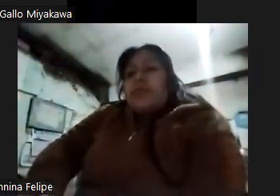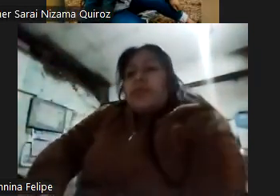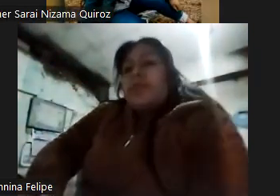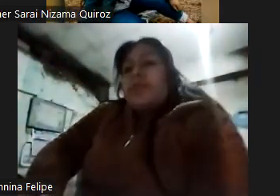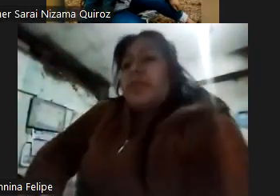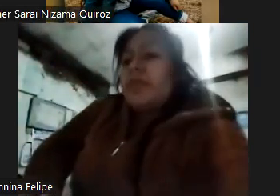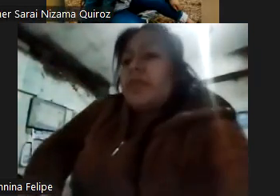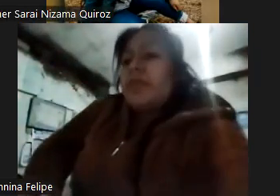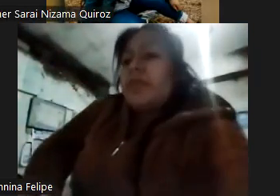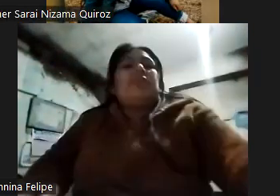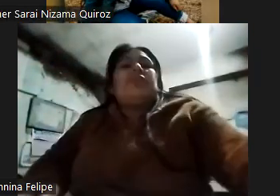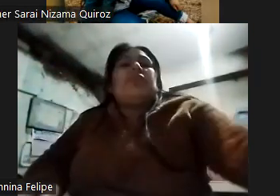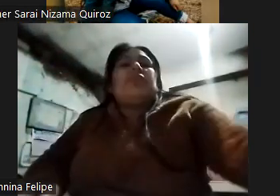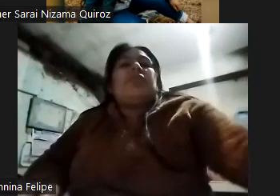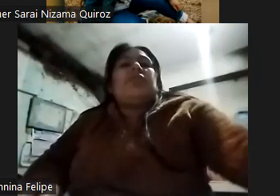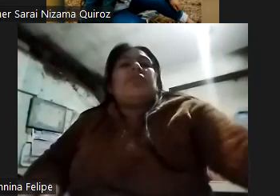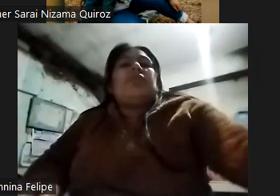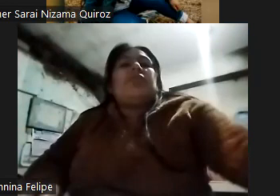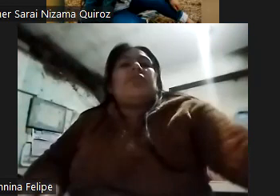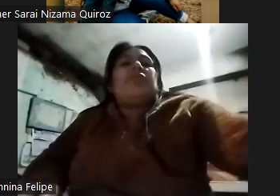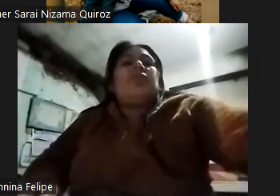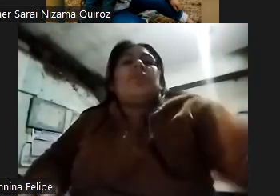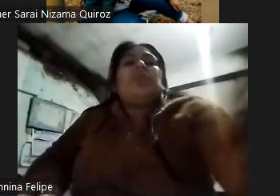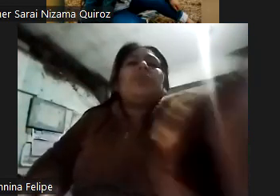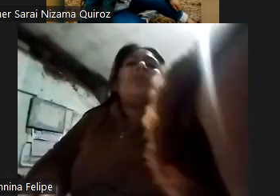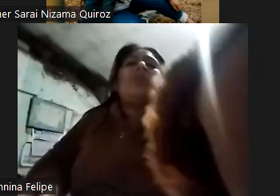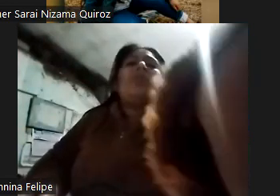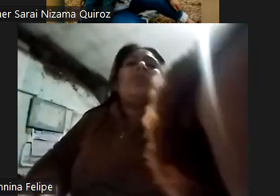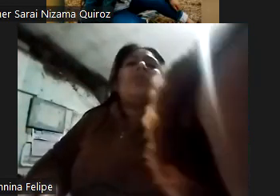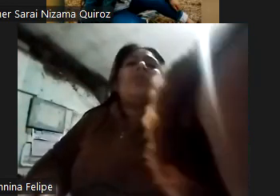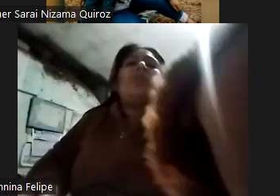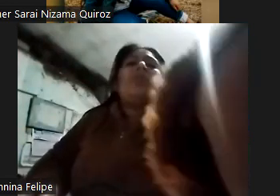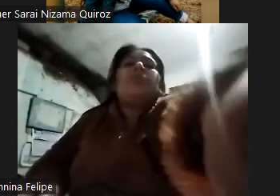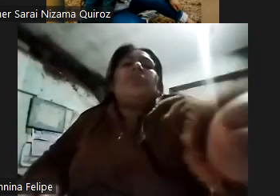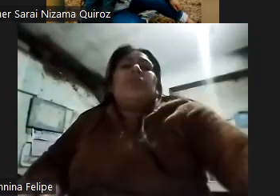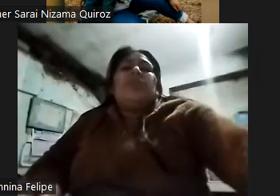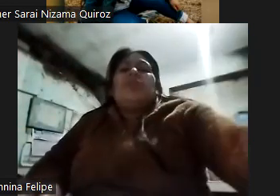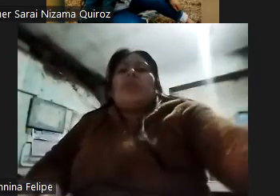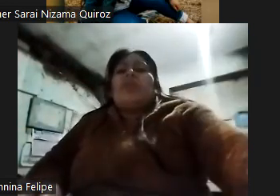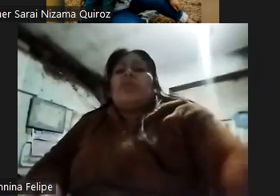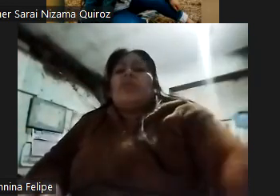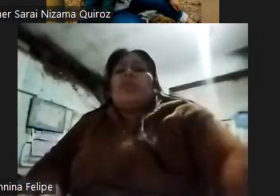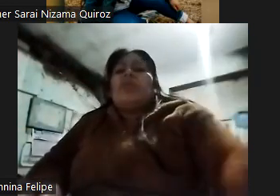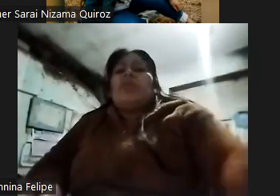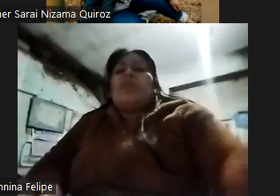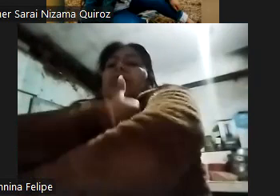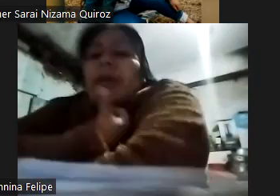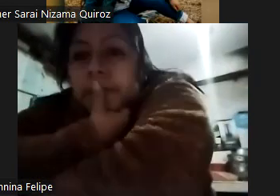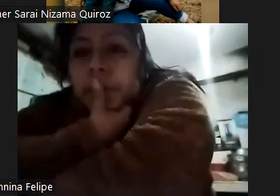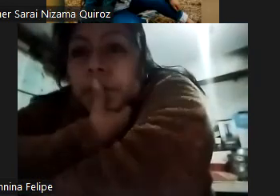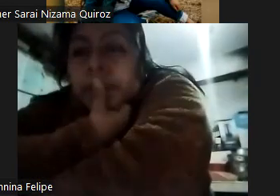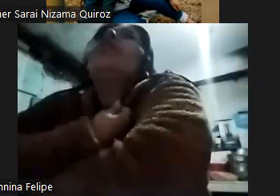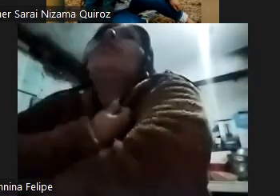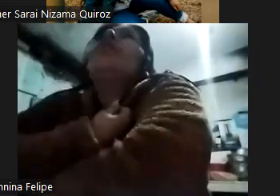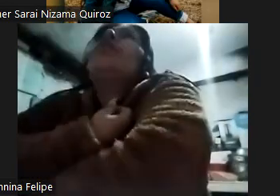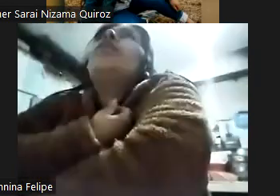cuanto Jessica nos mencionaba los gestos. ¿Tú qué gestos has podido observar en